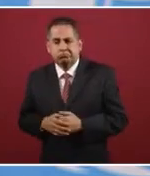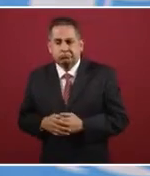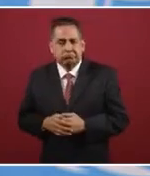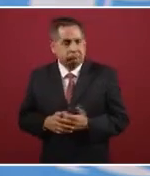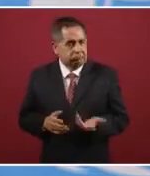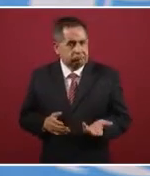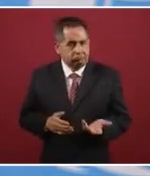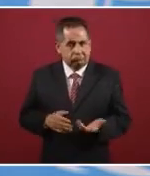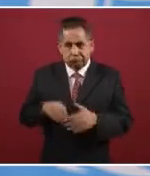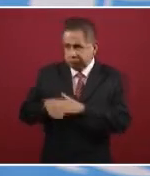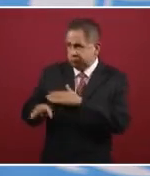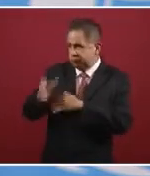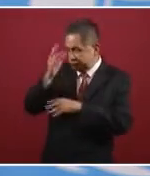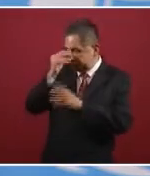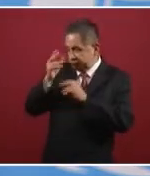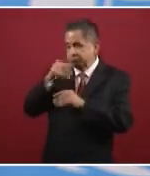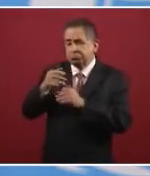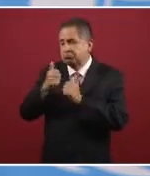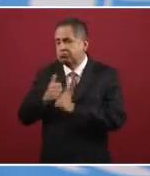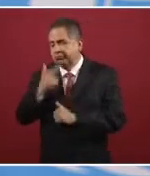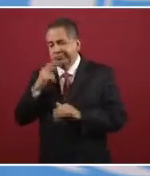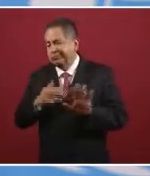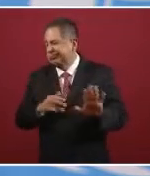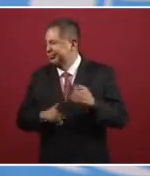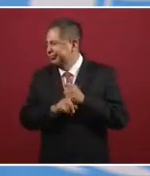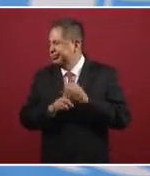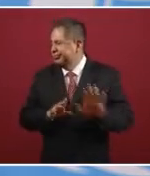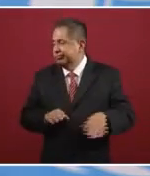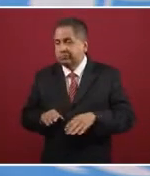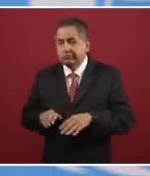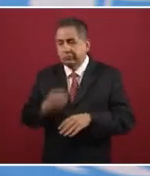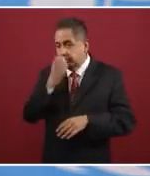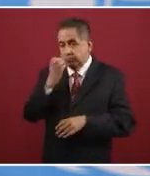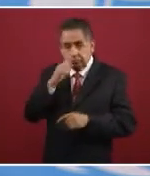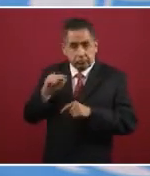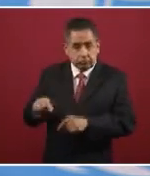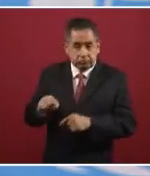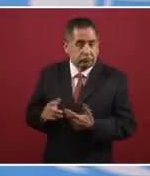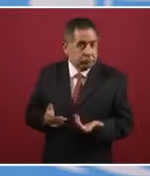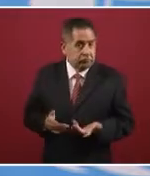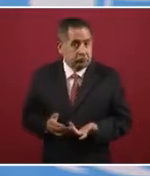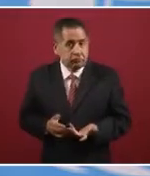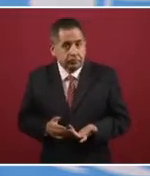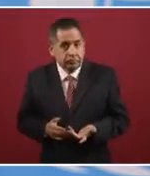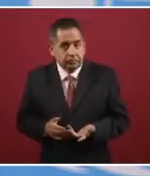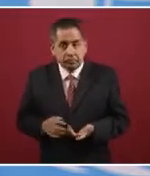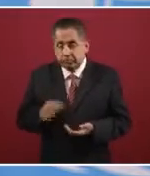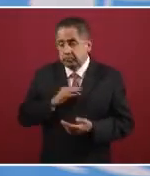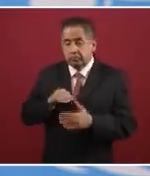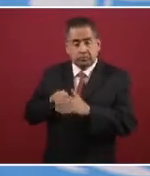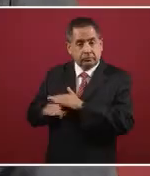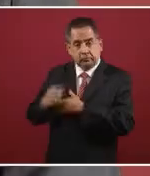se forma, se puede